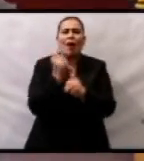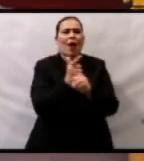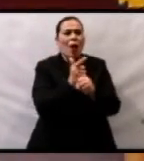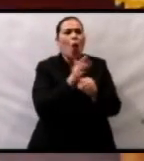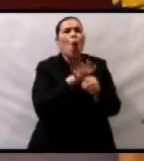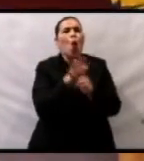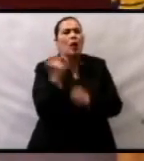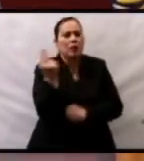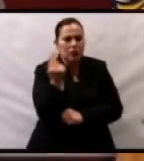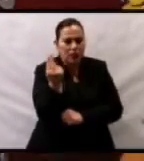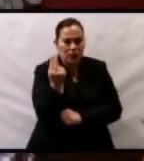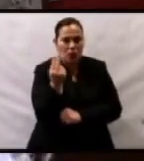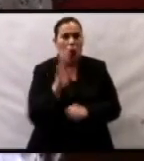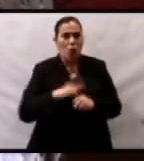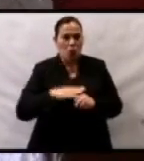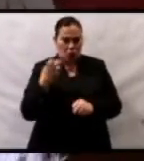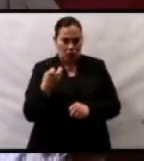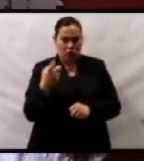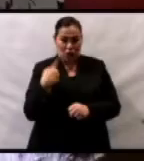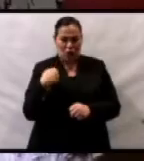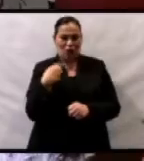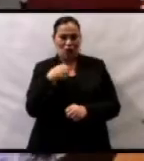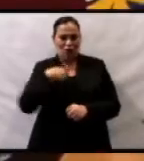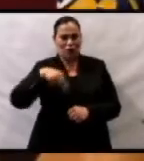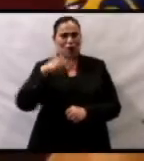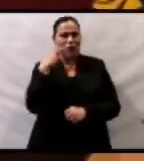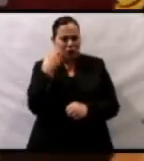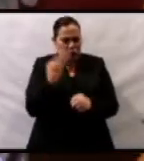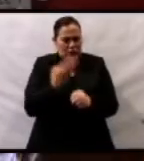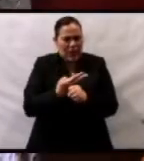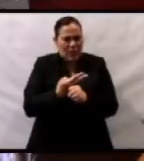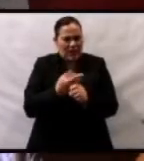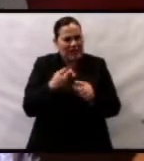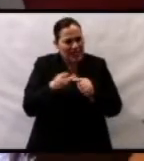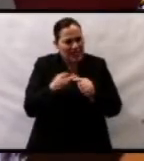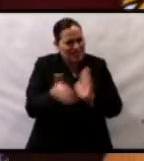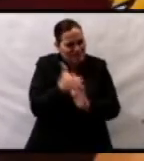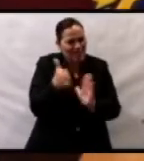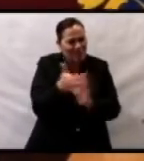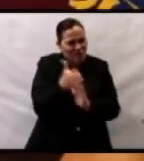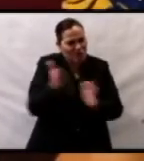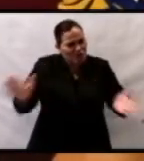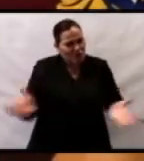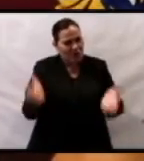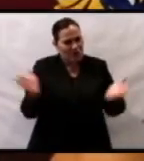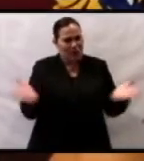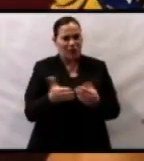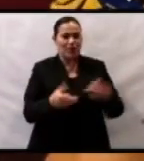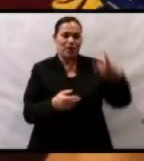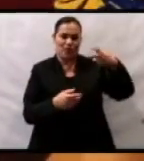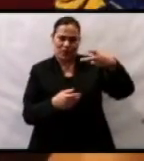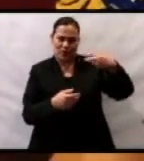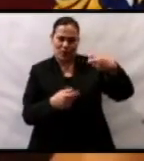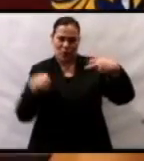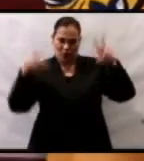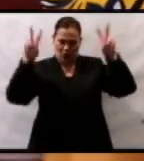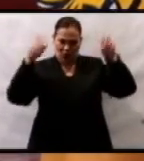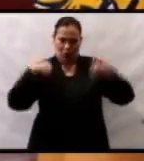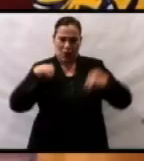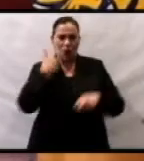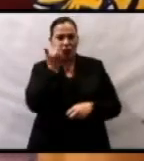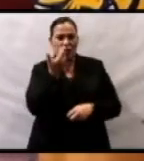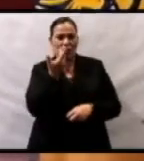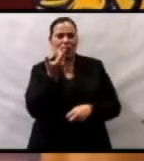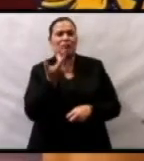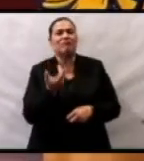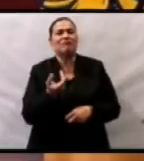necesita. Entonces, está en nuestras manos seguir construyendo. El segundo tema que quisiera retomar y